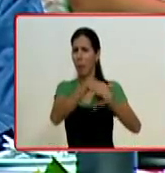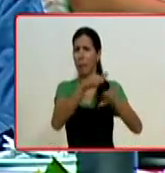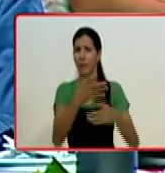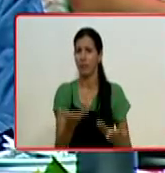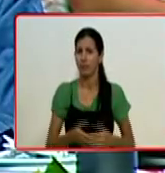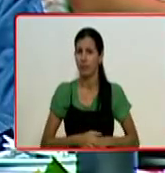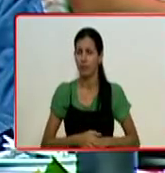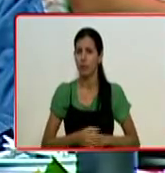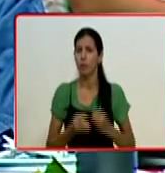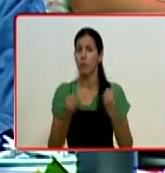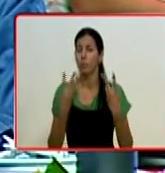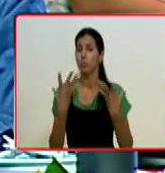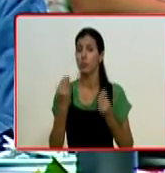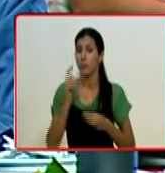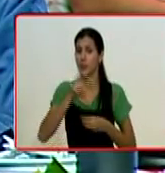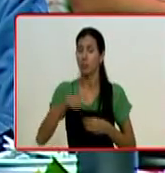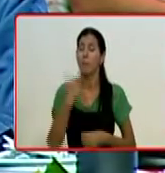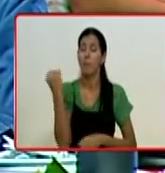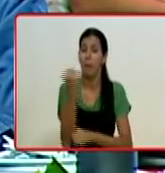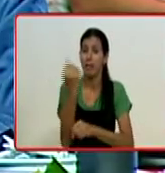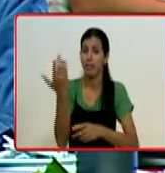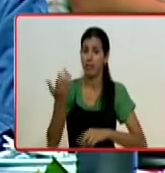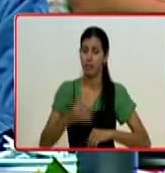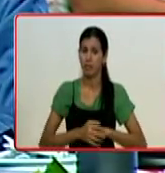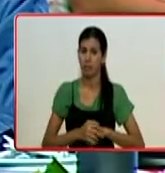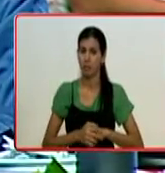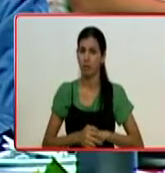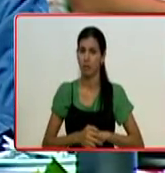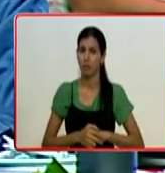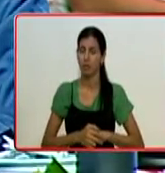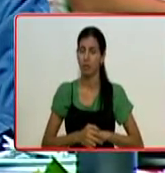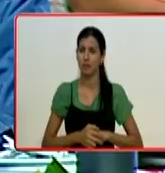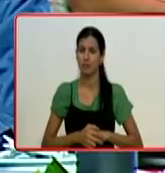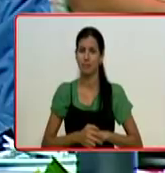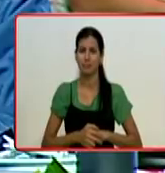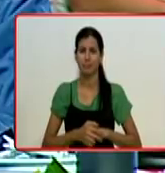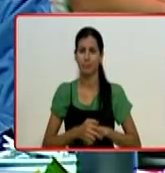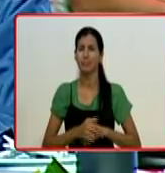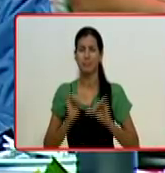¿Cuánta gente asesinaron? La oligarquía y la derecha.